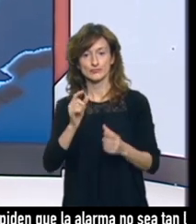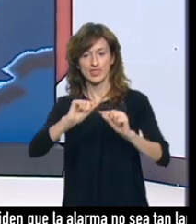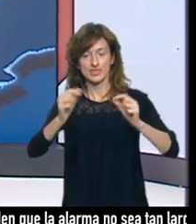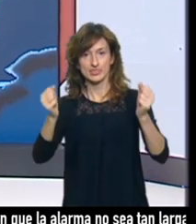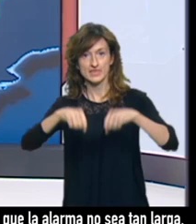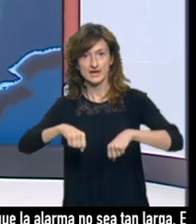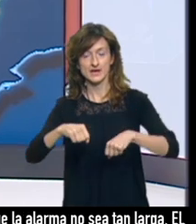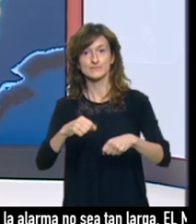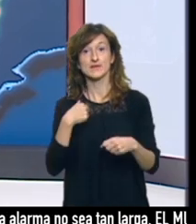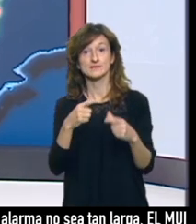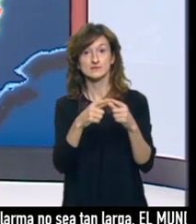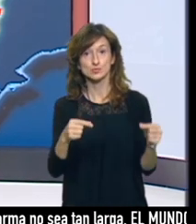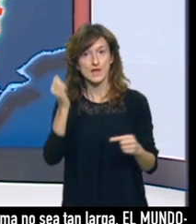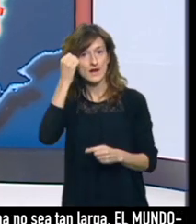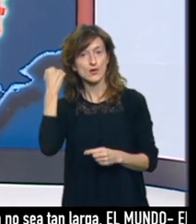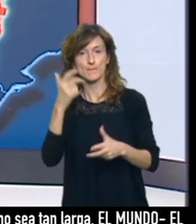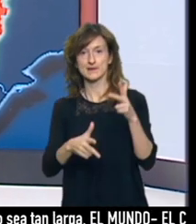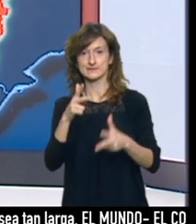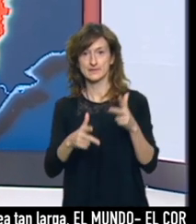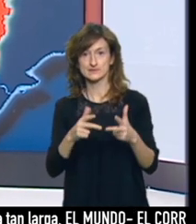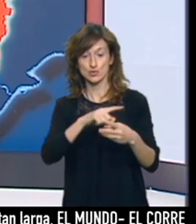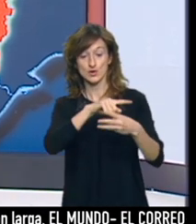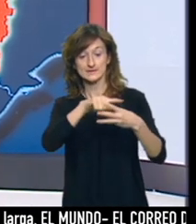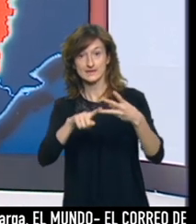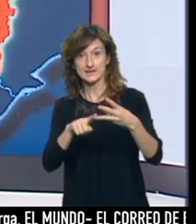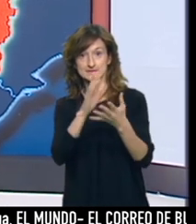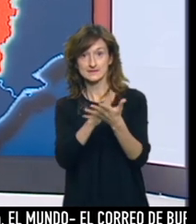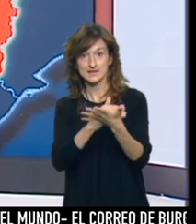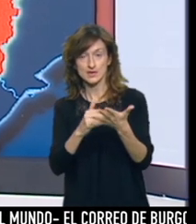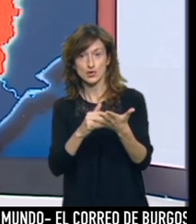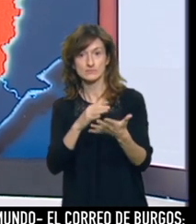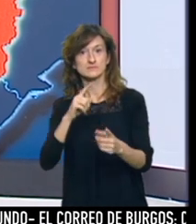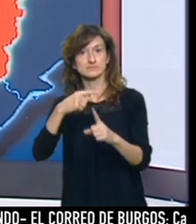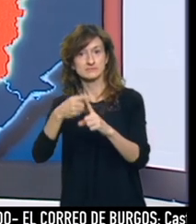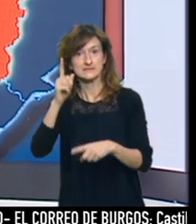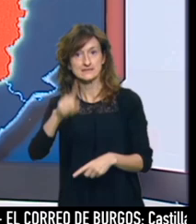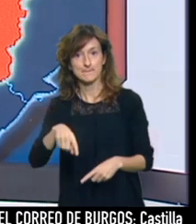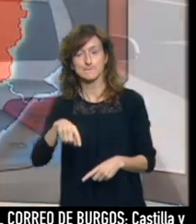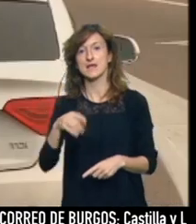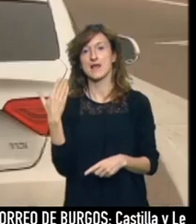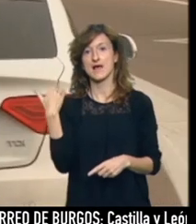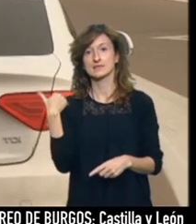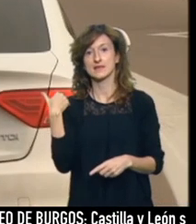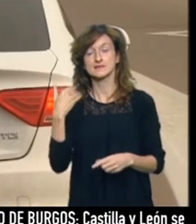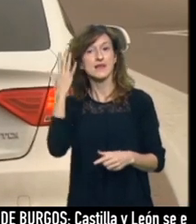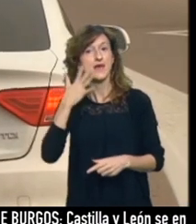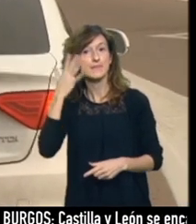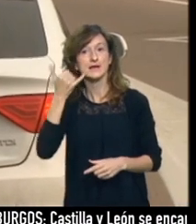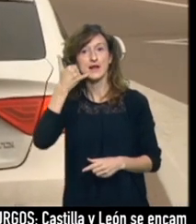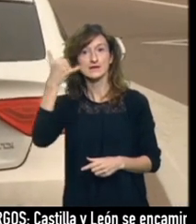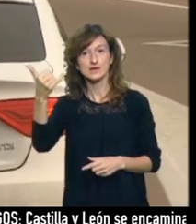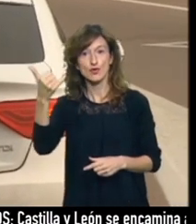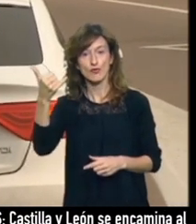son Asturias, Aragón y el País Vasco. Estas tres comunidades se suman al cierre perimetral que ya habían decidido Navarra y La